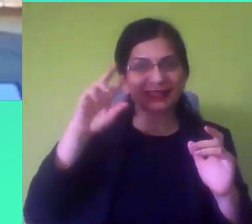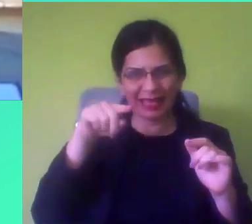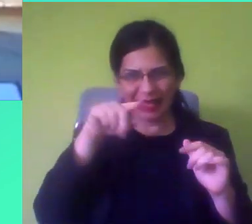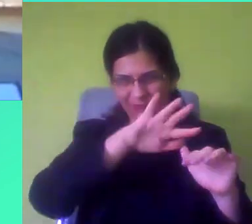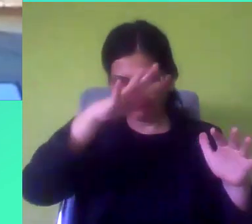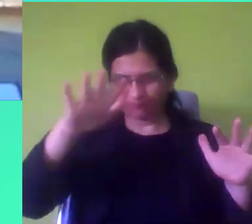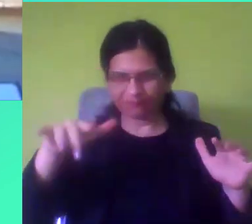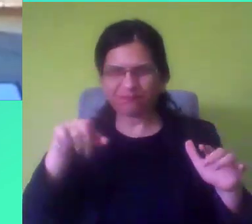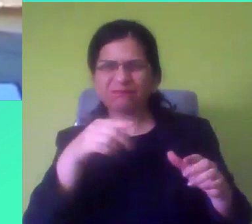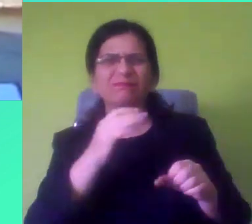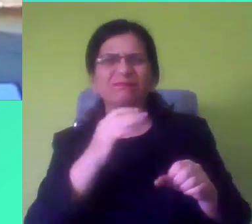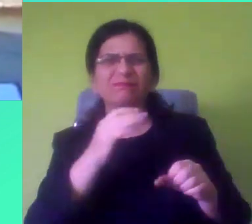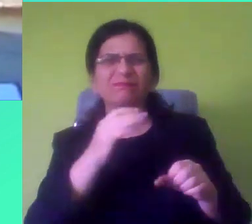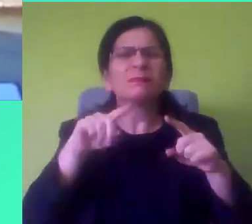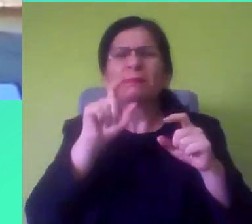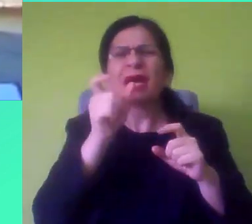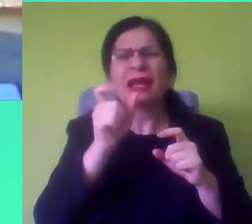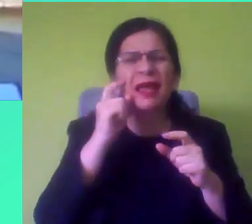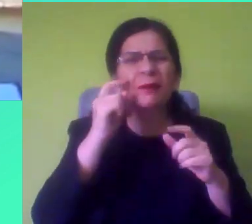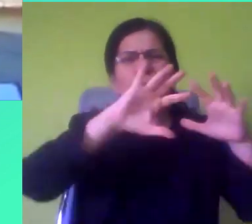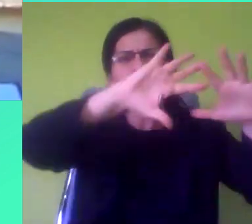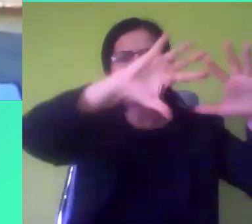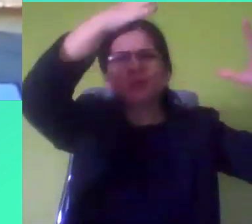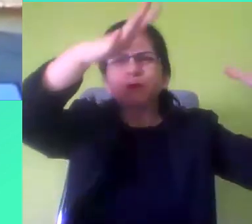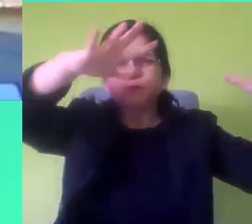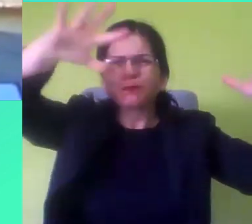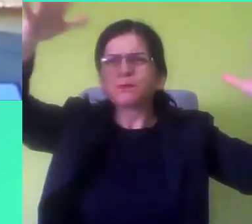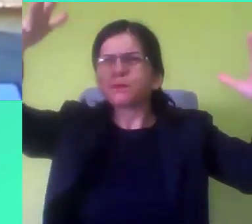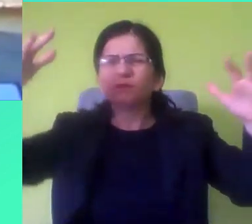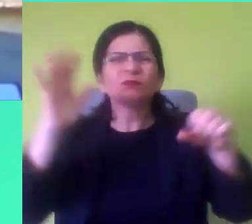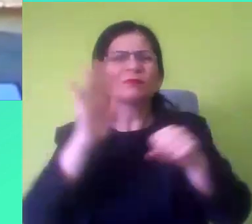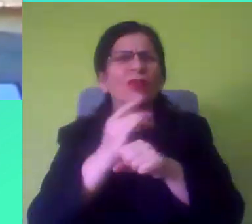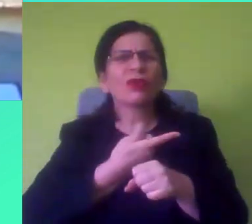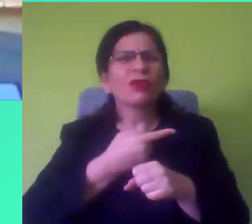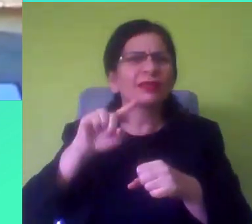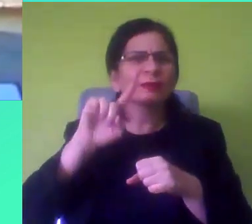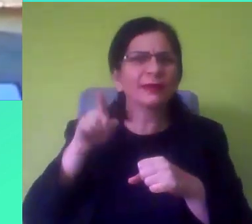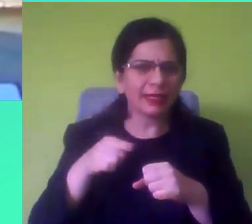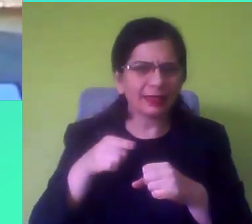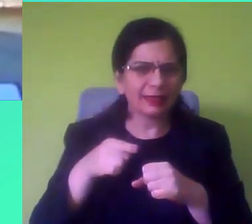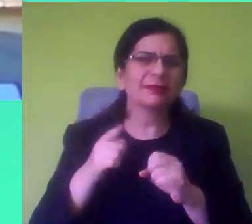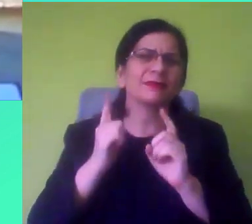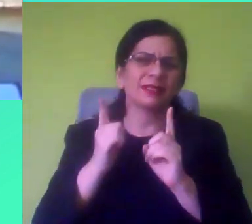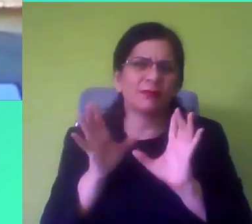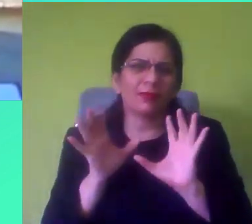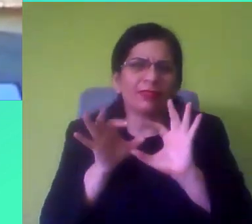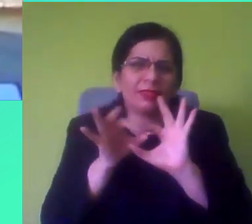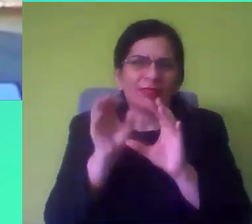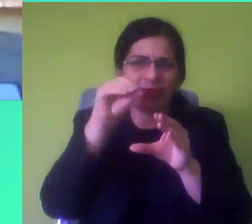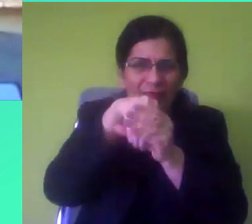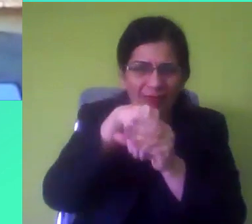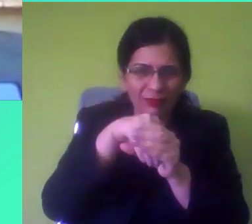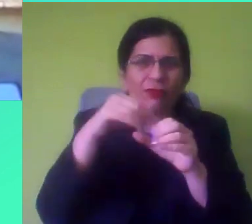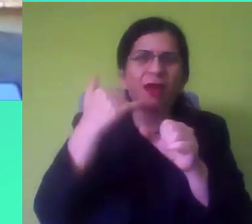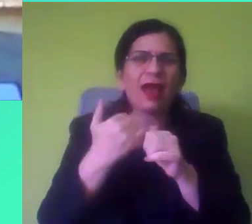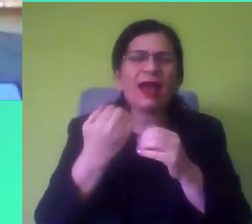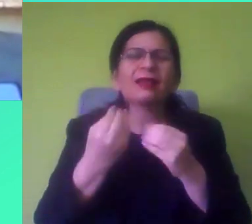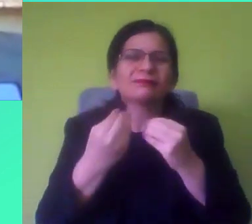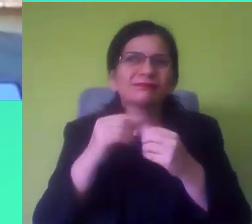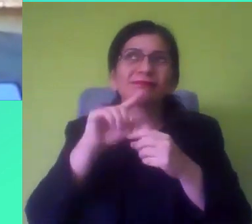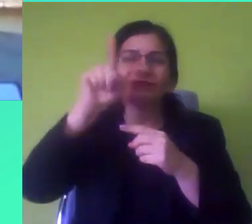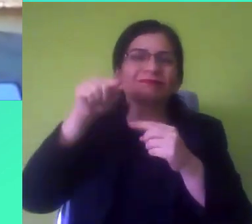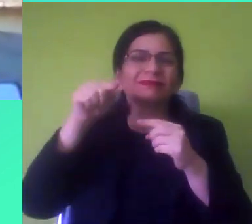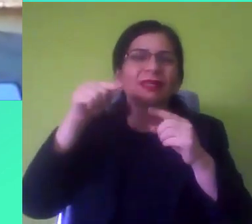hielo que se forma por la recristalización de la nieve en hielo. Es decir, la nieve que